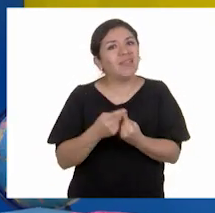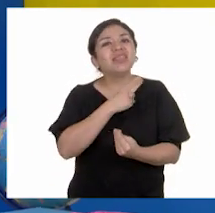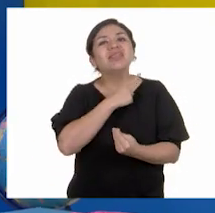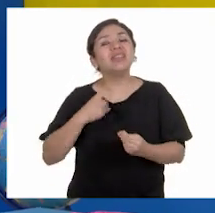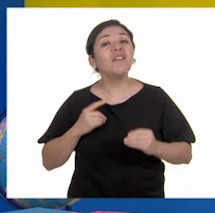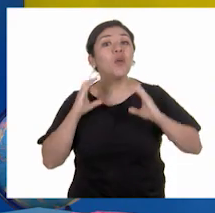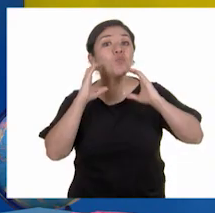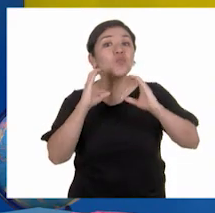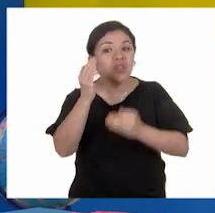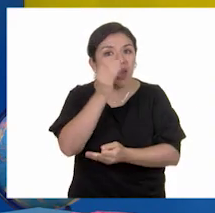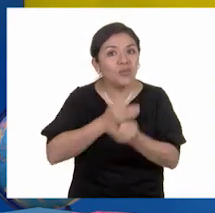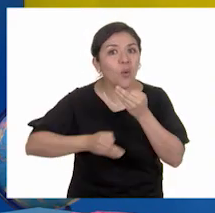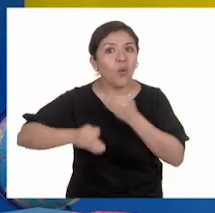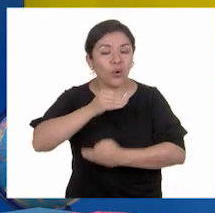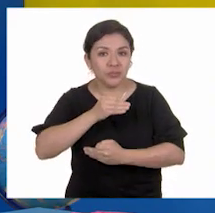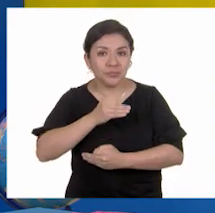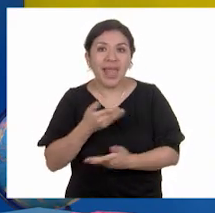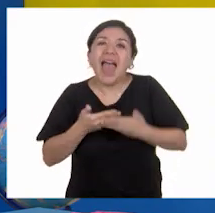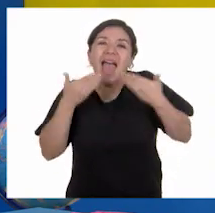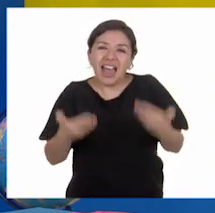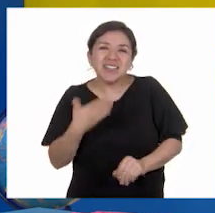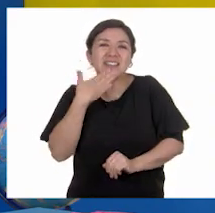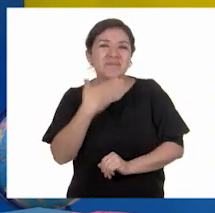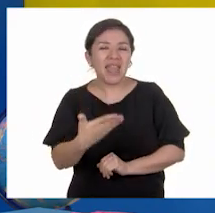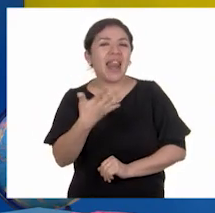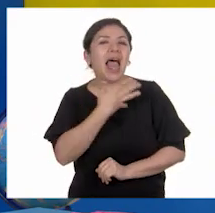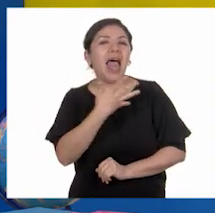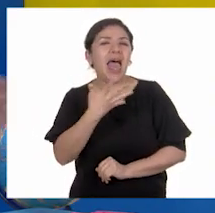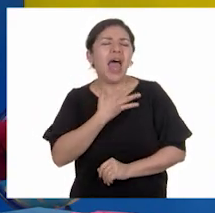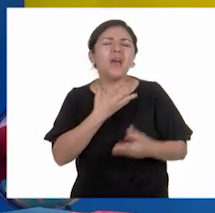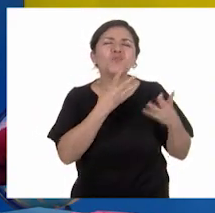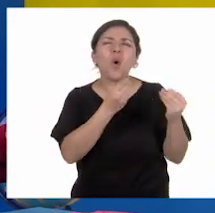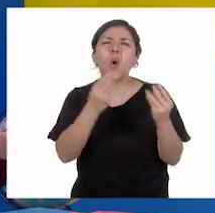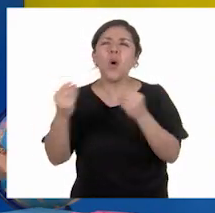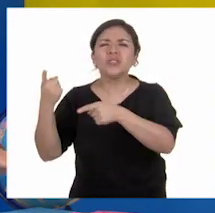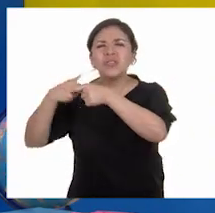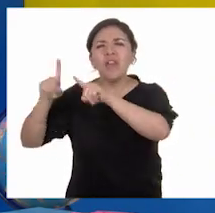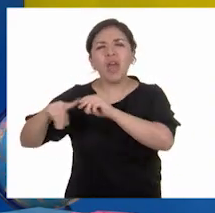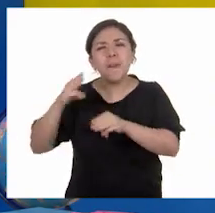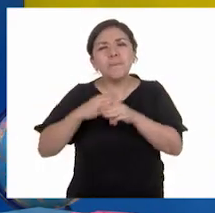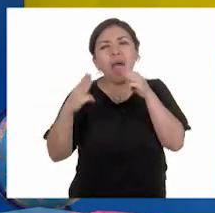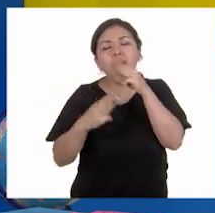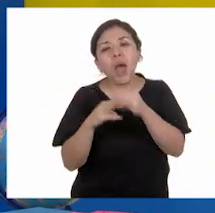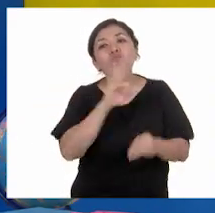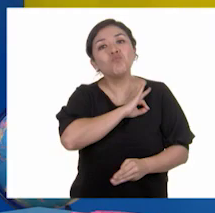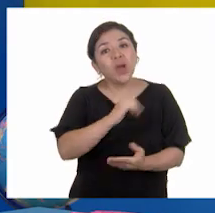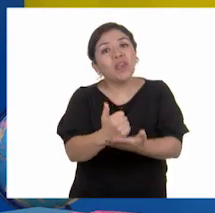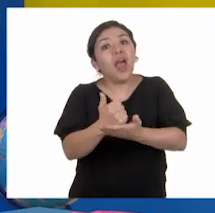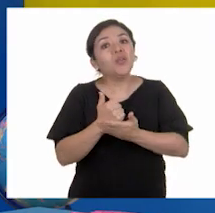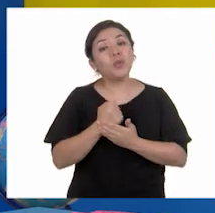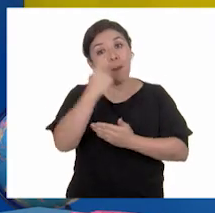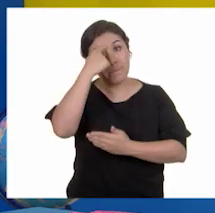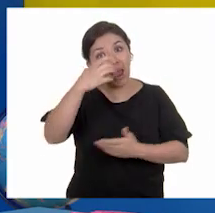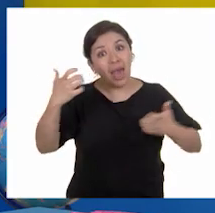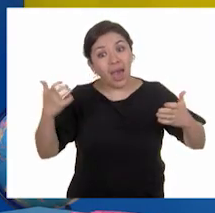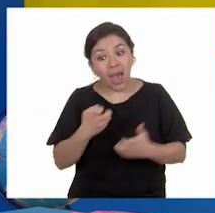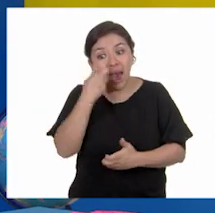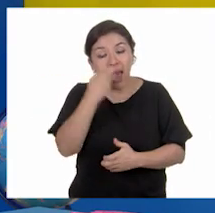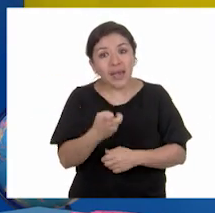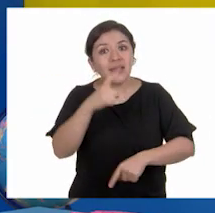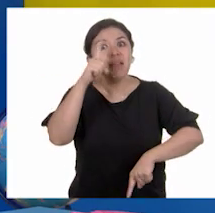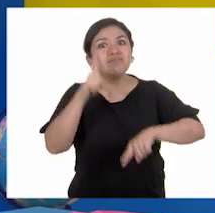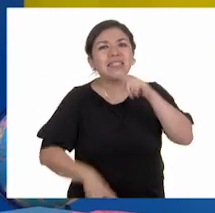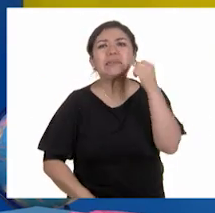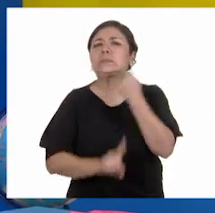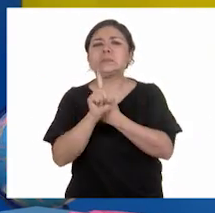debemos cuidarnos. Lo bueno es que tenemos muchas herramientas que nos ayudan a resolver